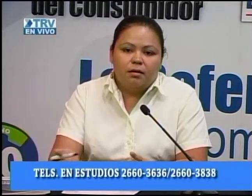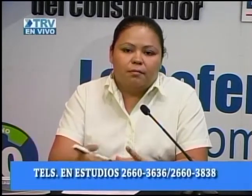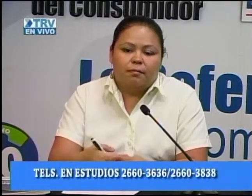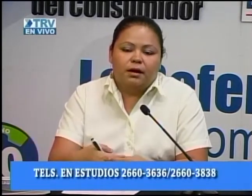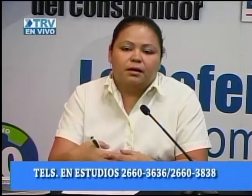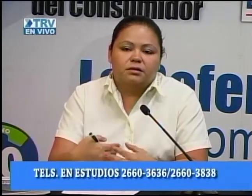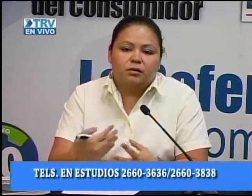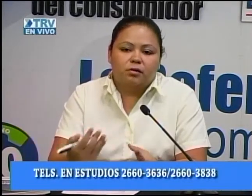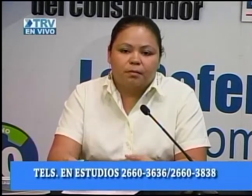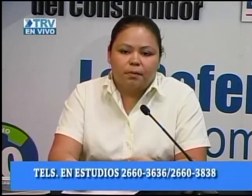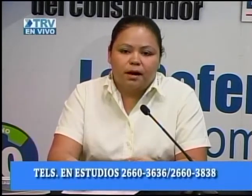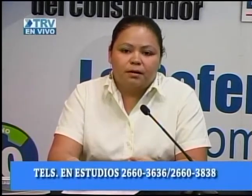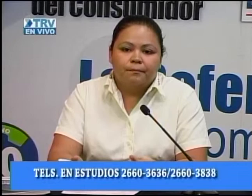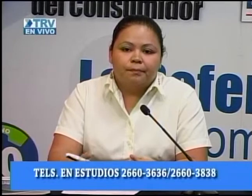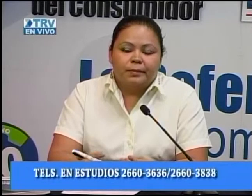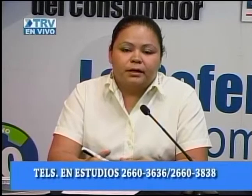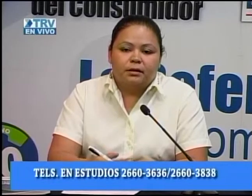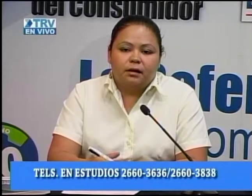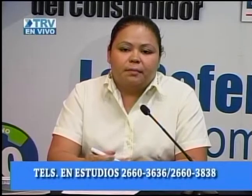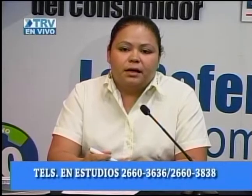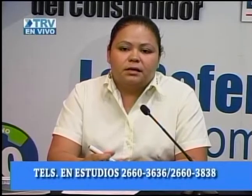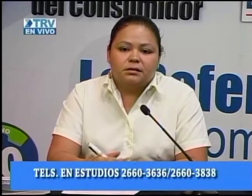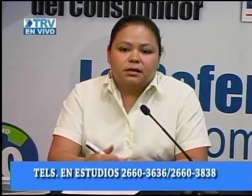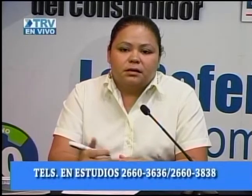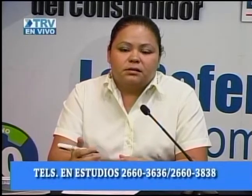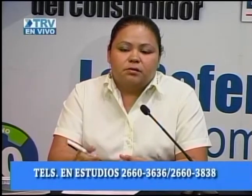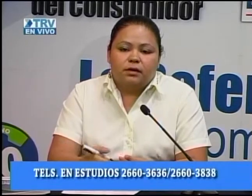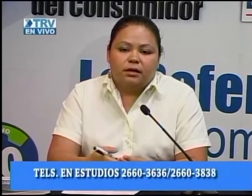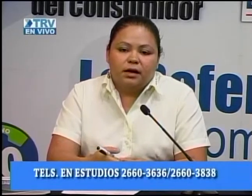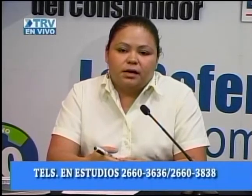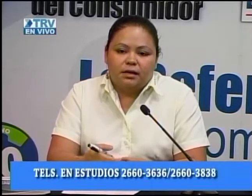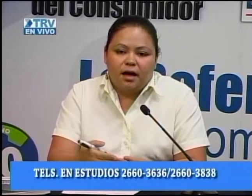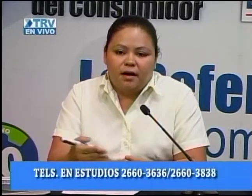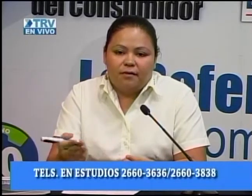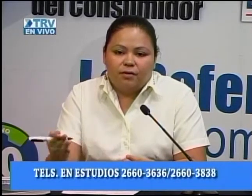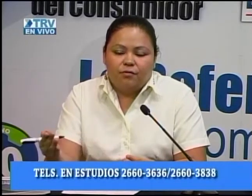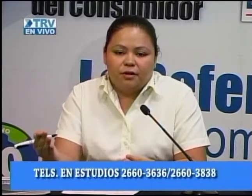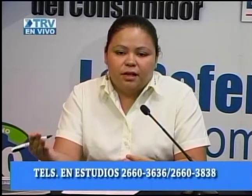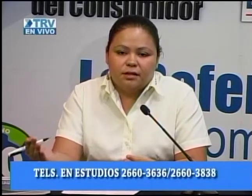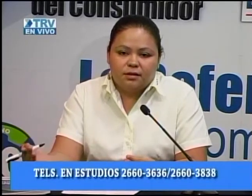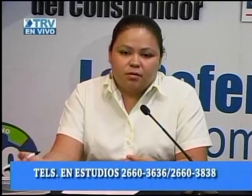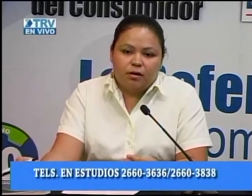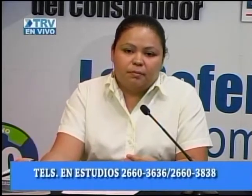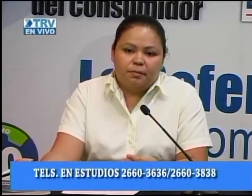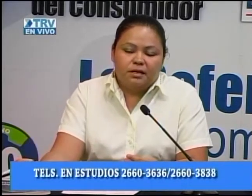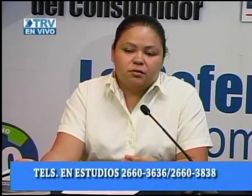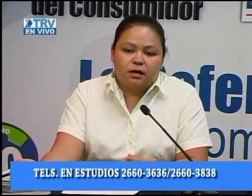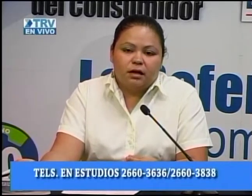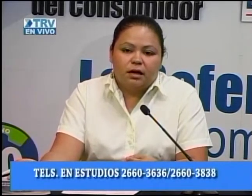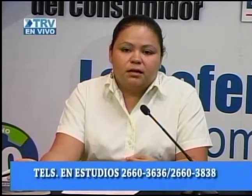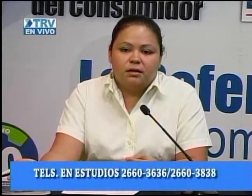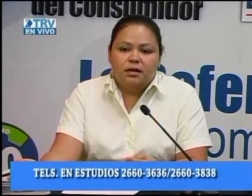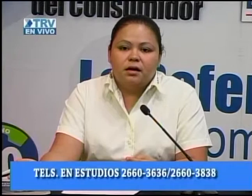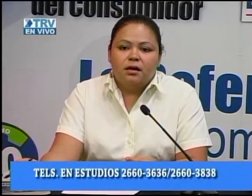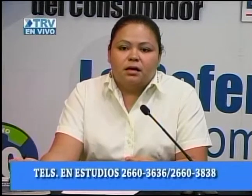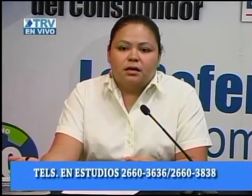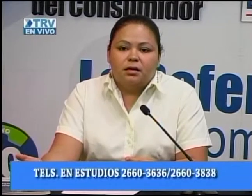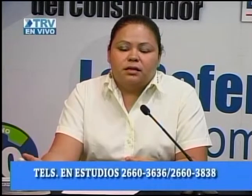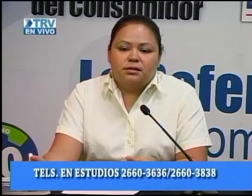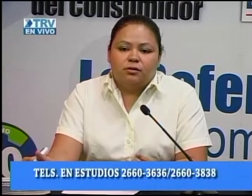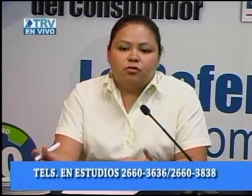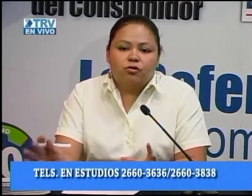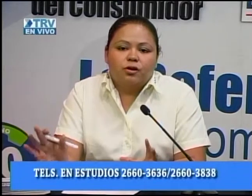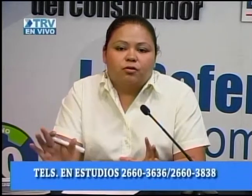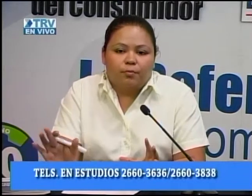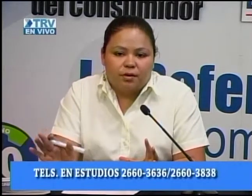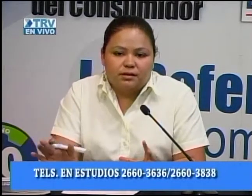ya para que se lo reparen y tal vez se lo entregan ya habiendo finalizado el plazo de la garantía y